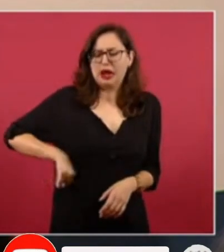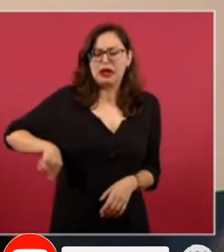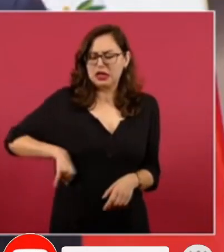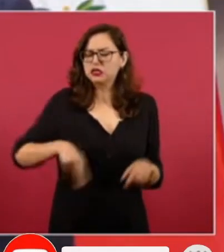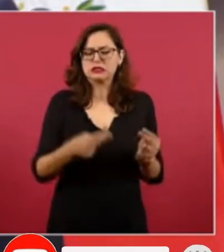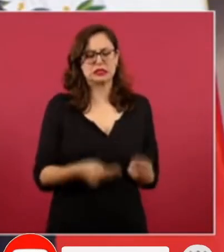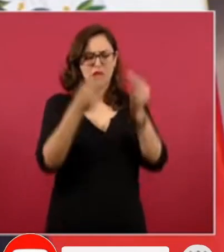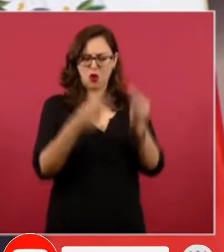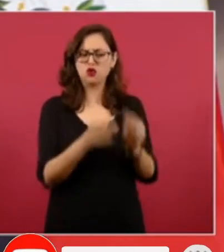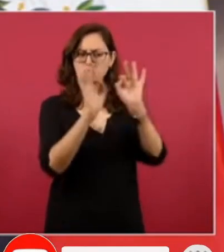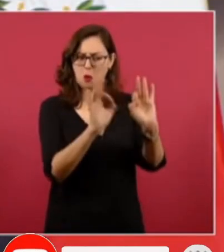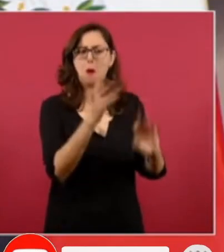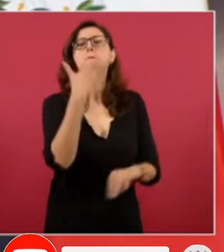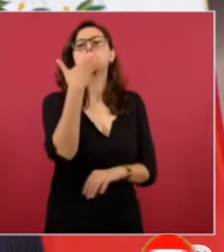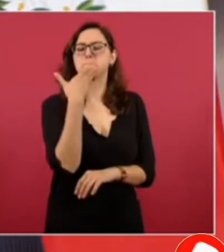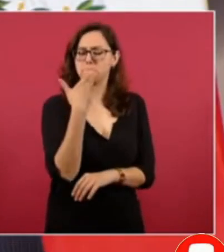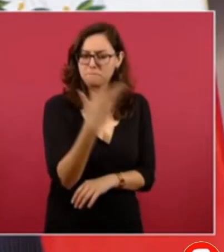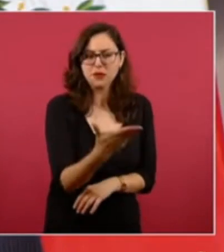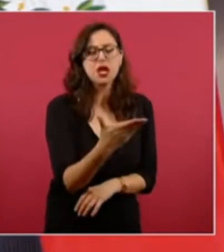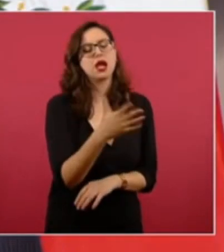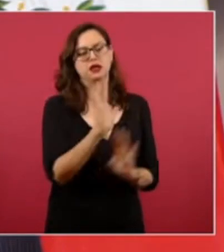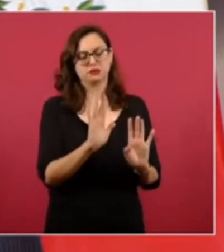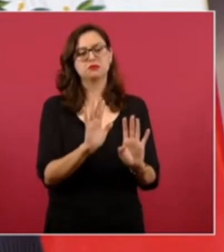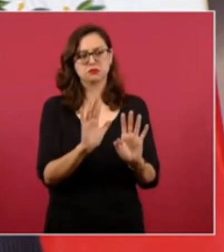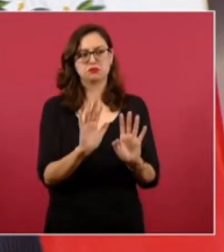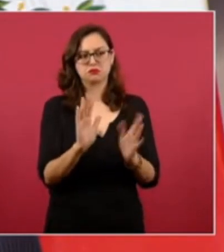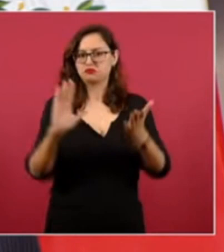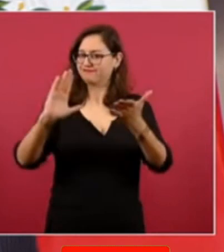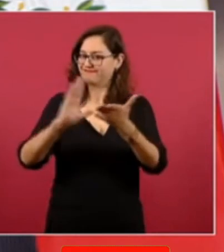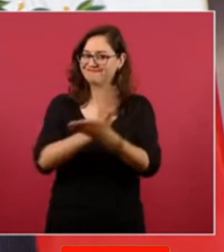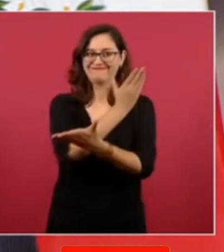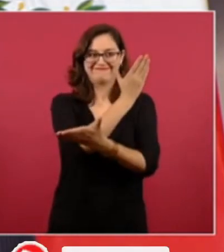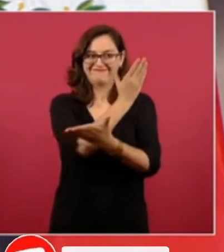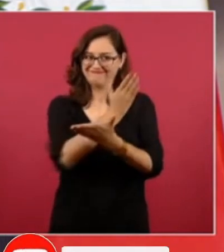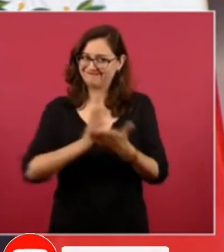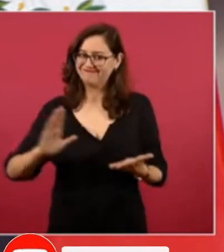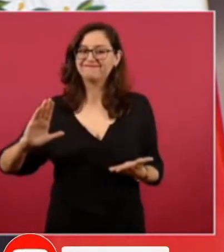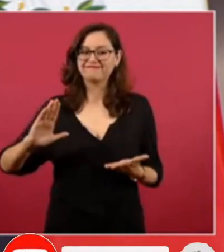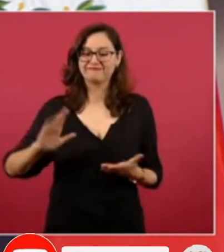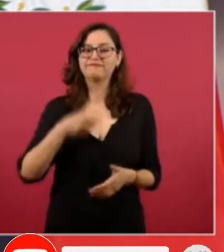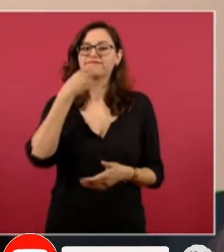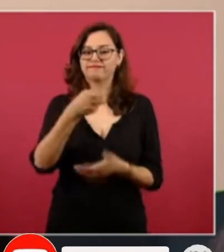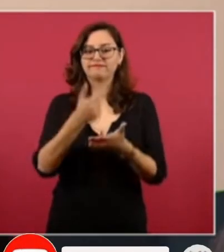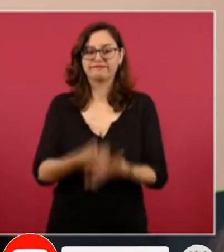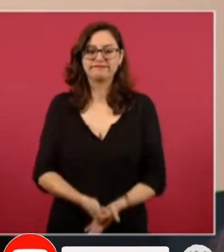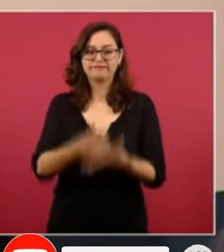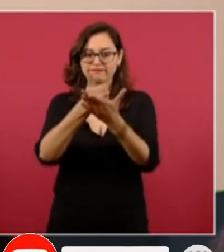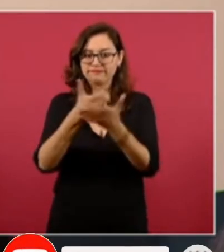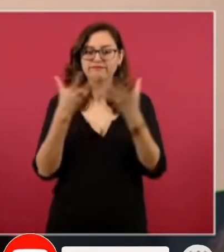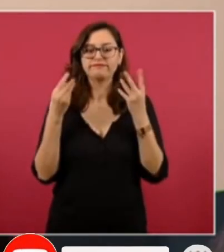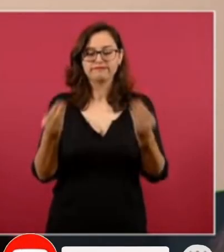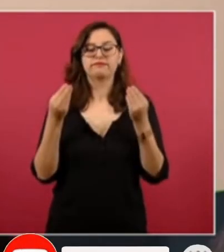de empresarios y de contribuyentes. Esto nos ha ayudado